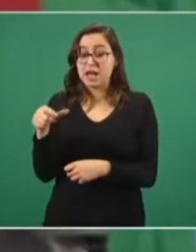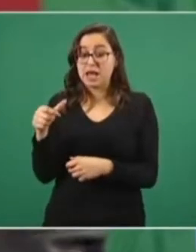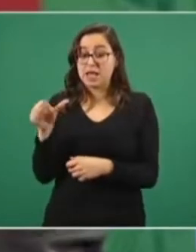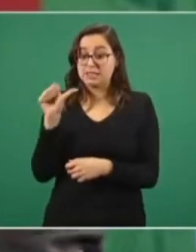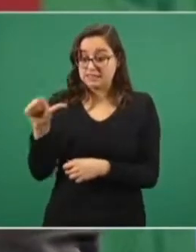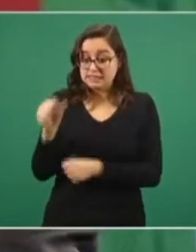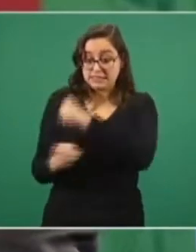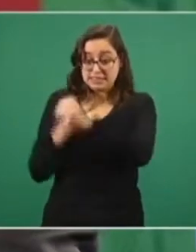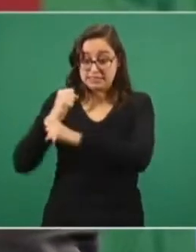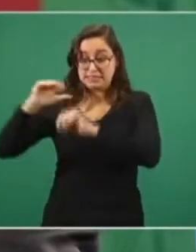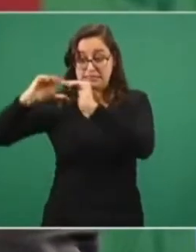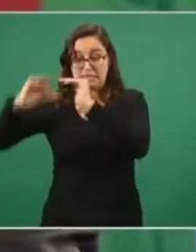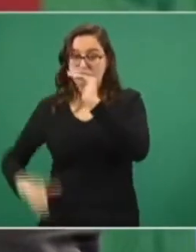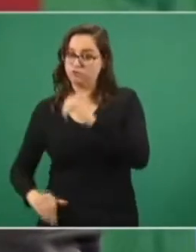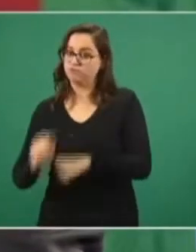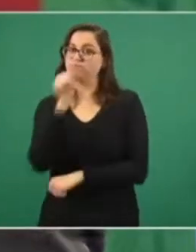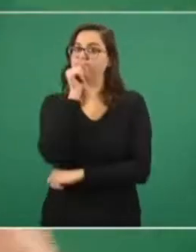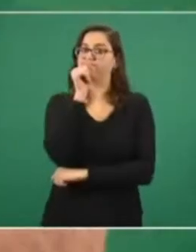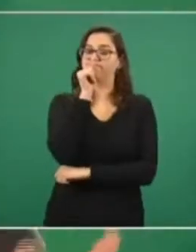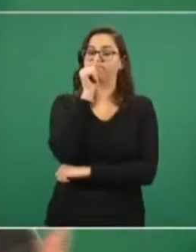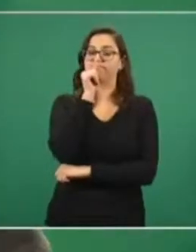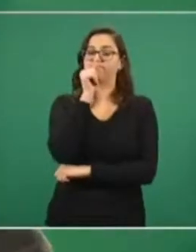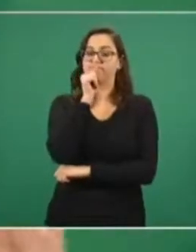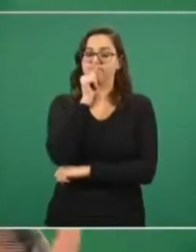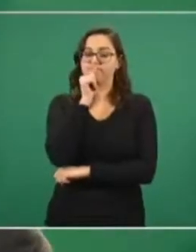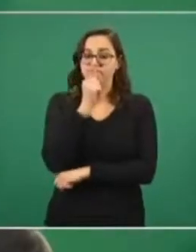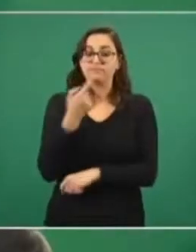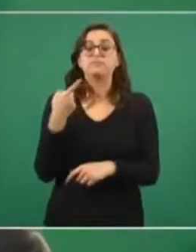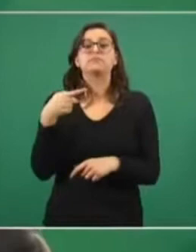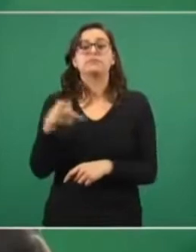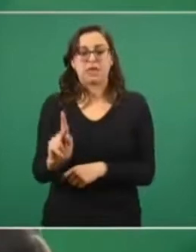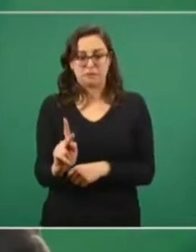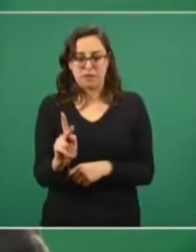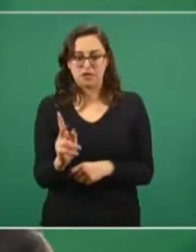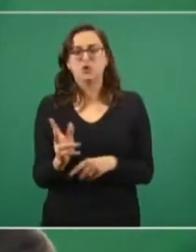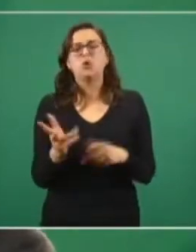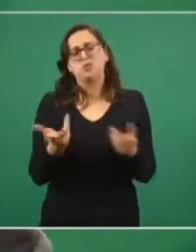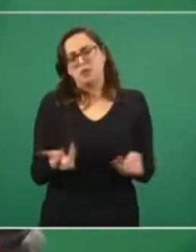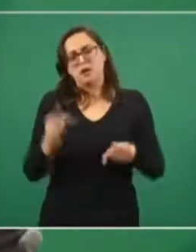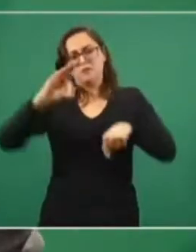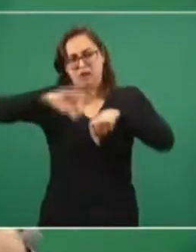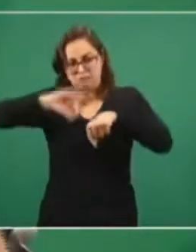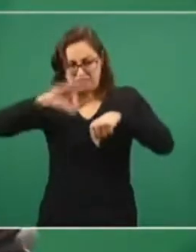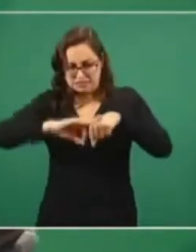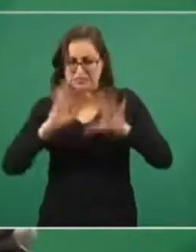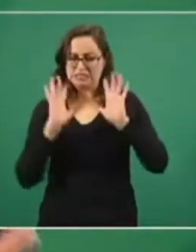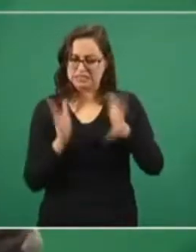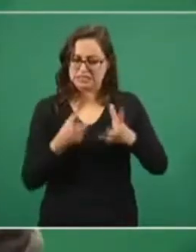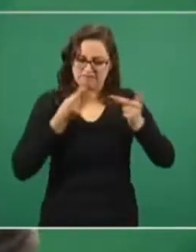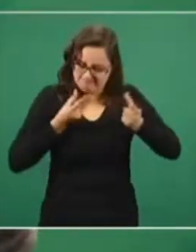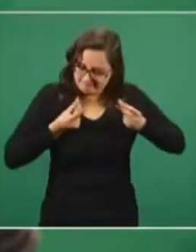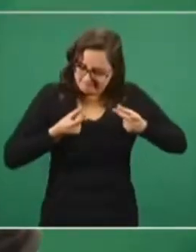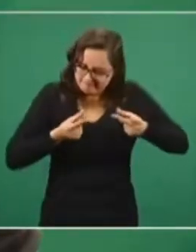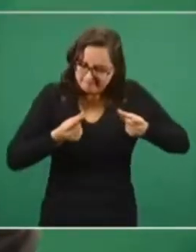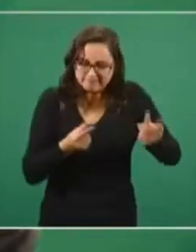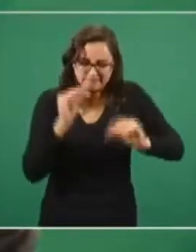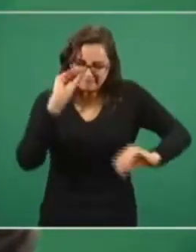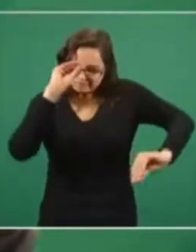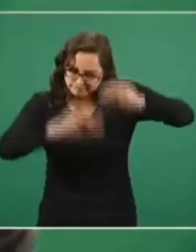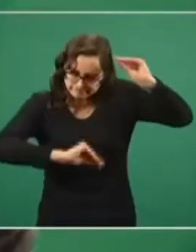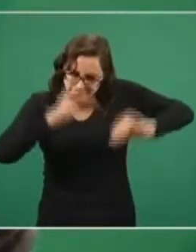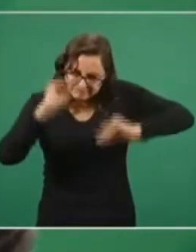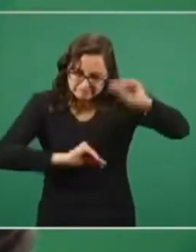en personas menores de 16 años. Pero ya sabemos que las compañías farmacéuticas han diseñado y están